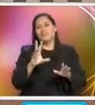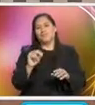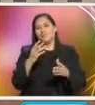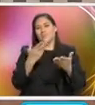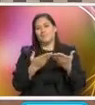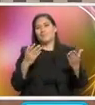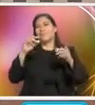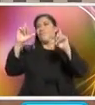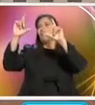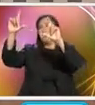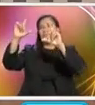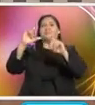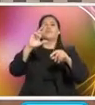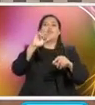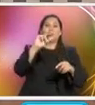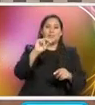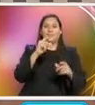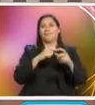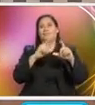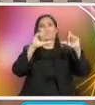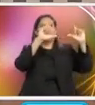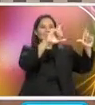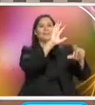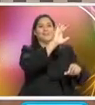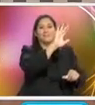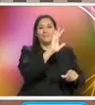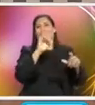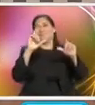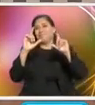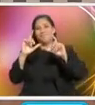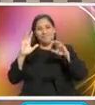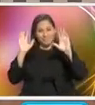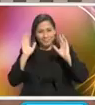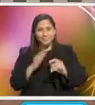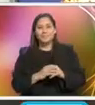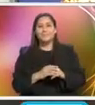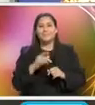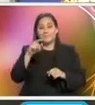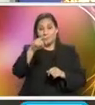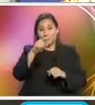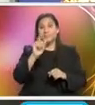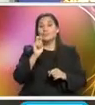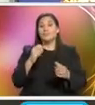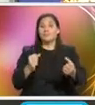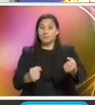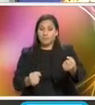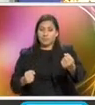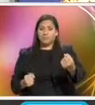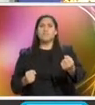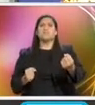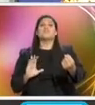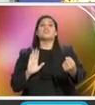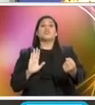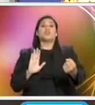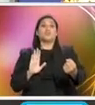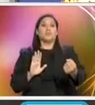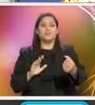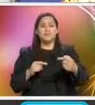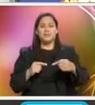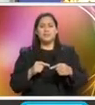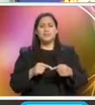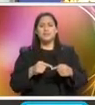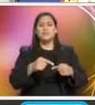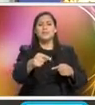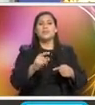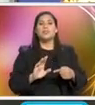¿no? en todas las avenidas o en casi la mayoría, ¿no? Exacto, pero entonces esto de acelerar muy rápido en distancias muy